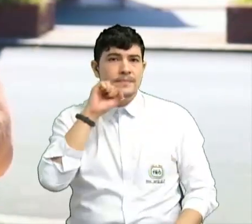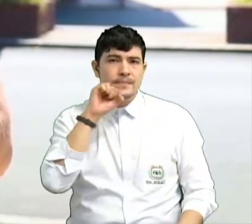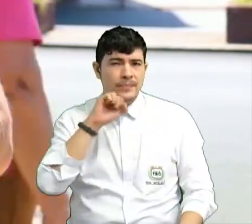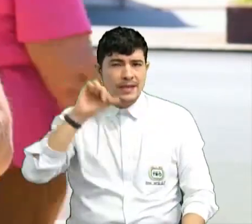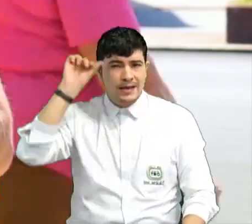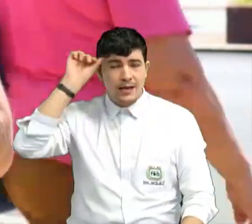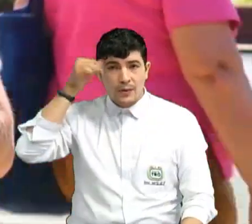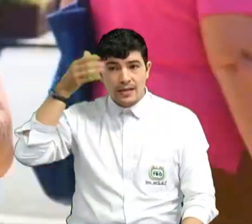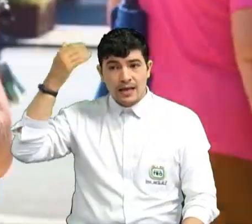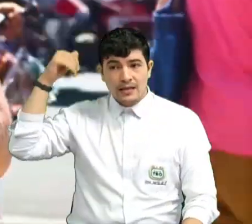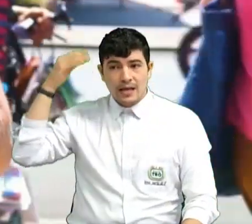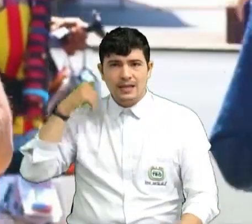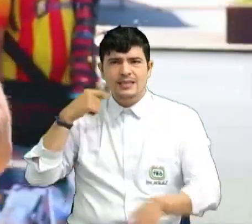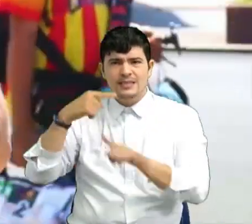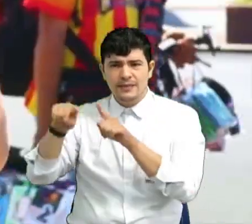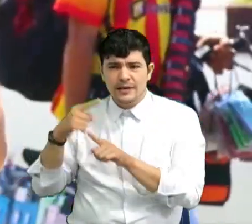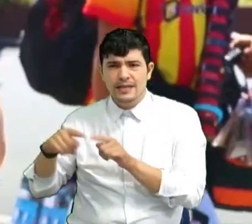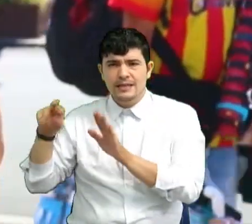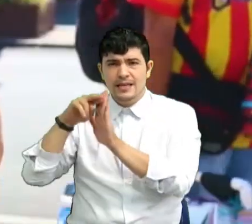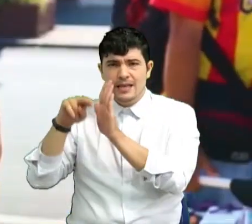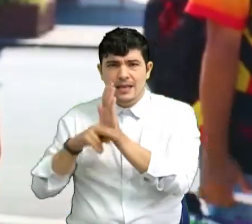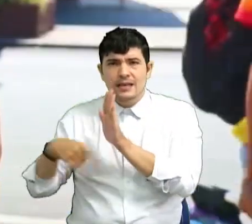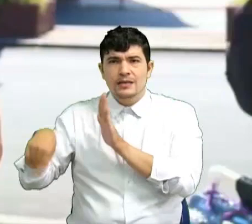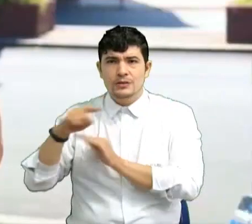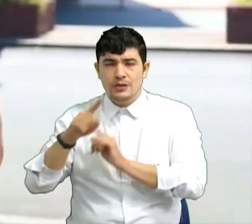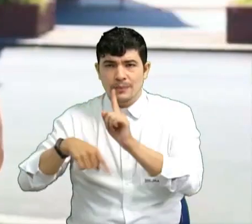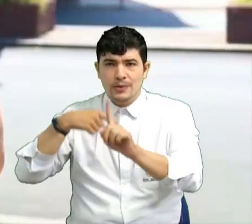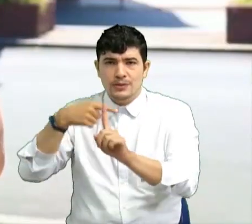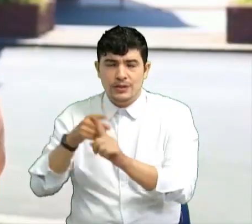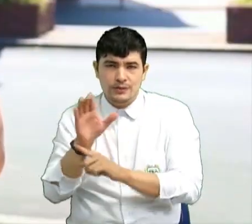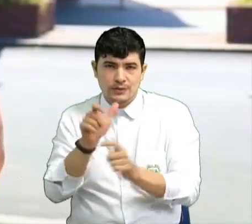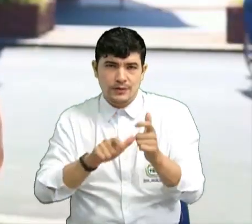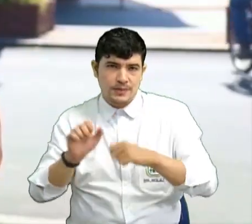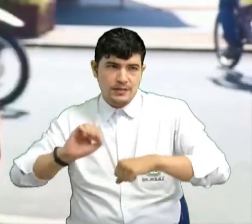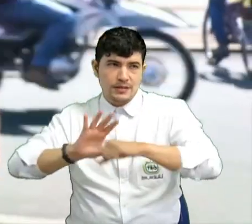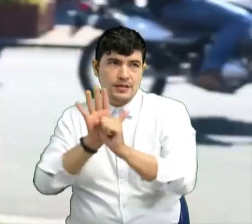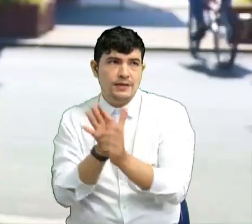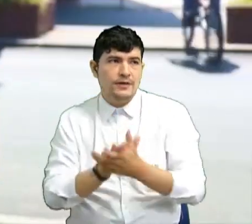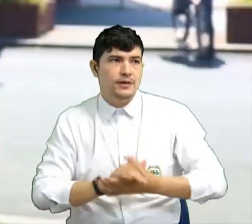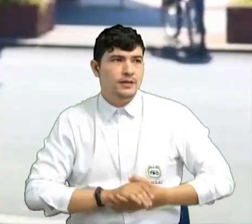se vienen incrementando los casos de positivos de COVID-19.